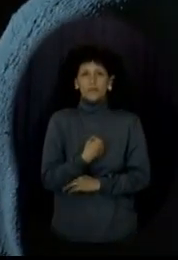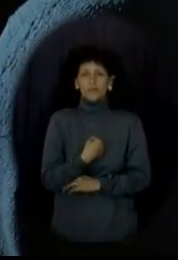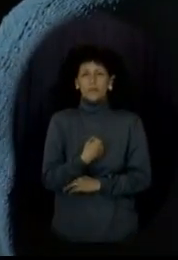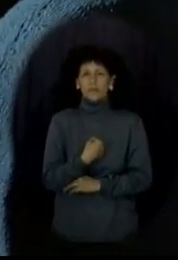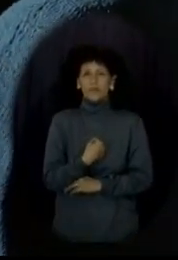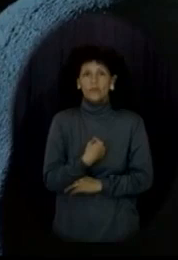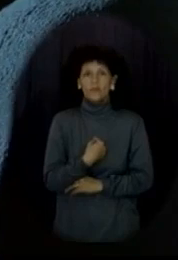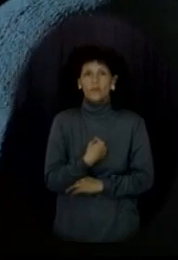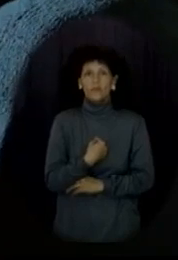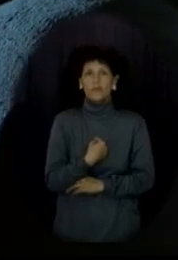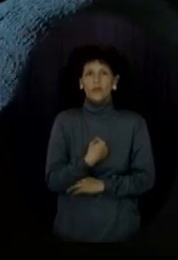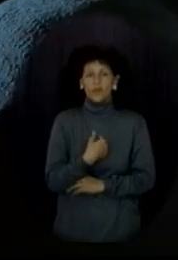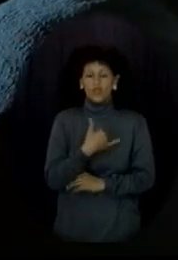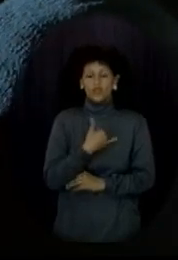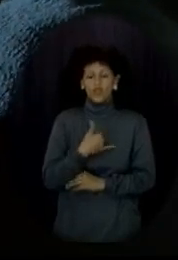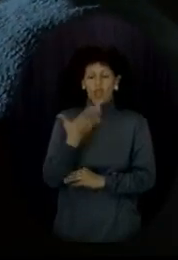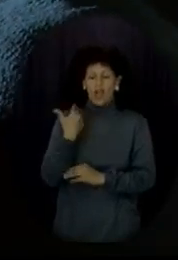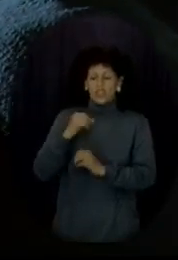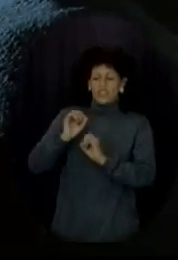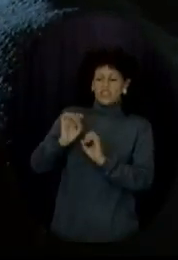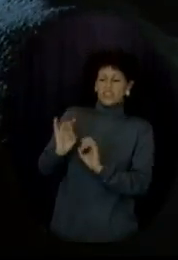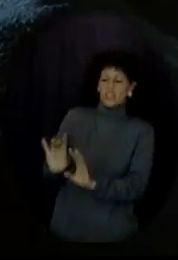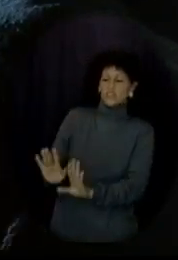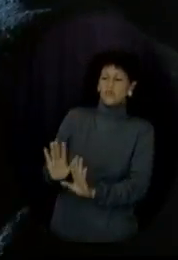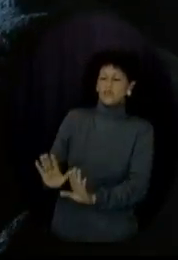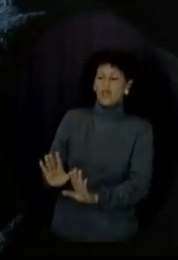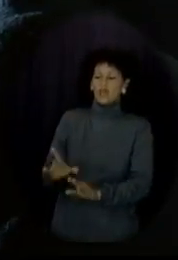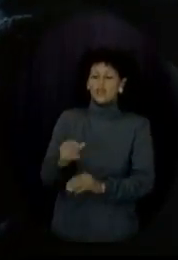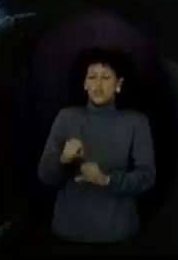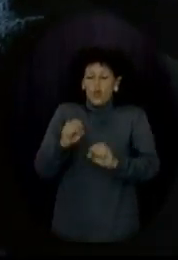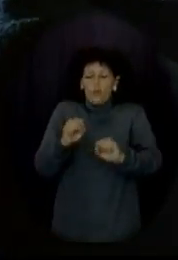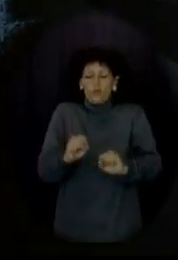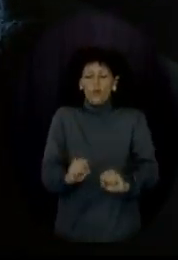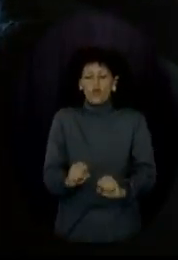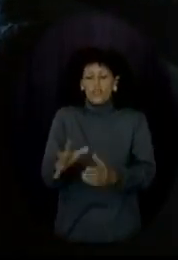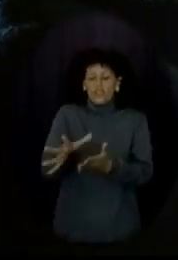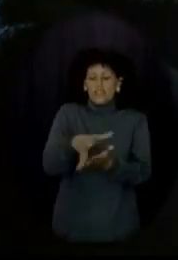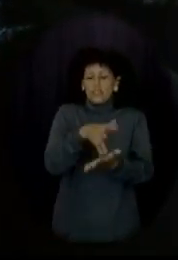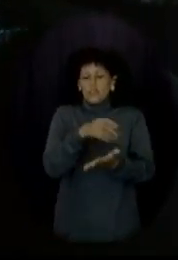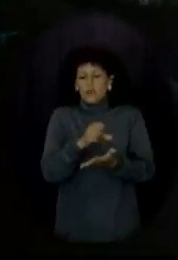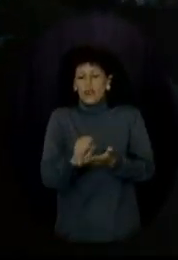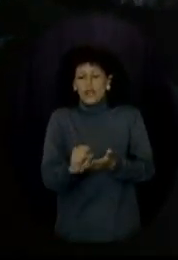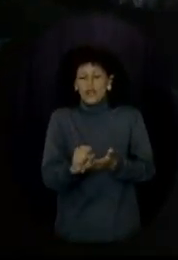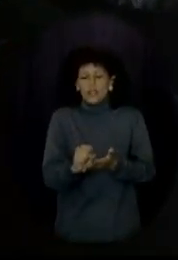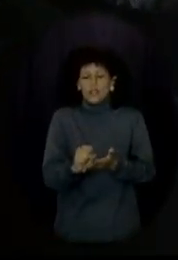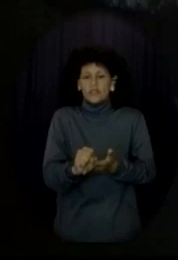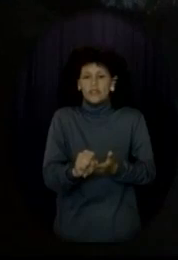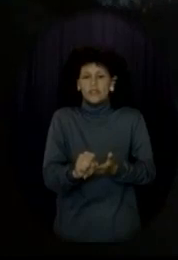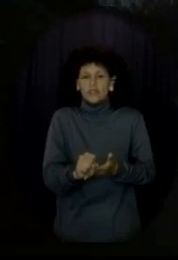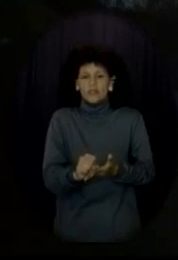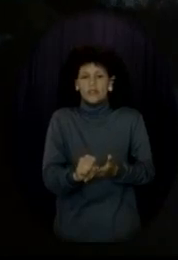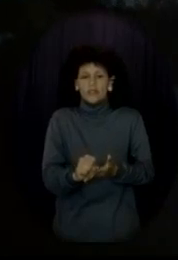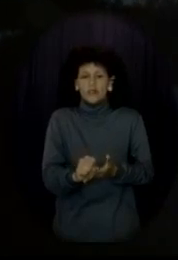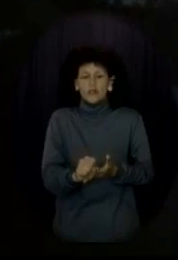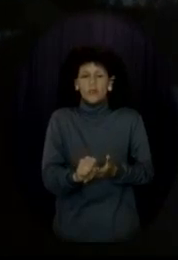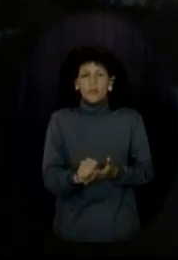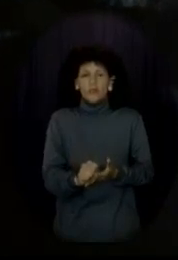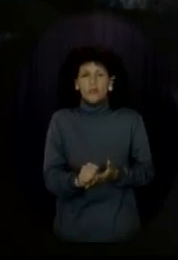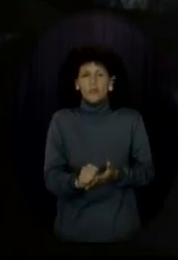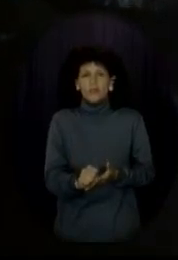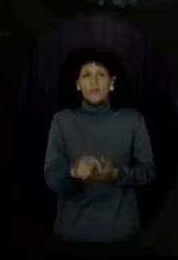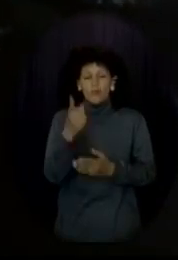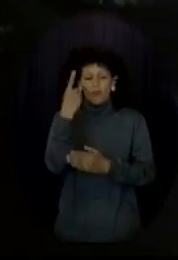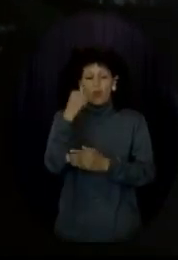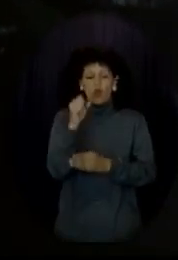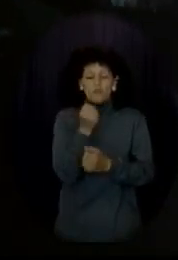Señor, lo siento, me arrepiento. Perdóname, perdóname.